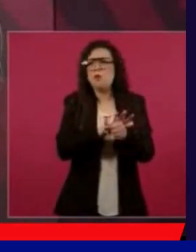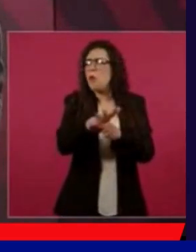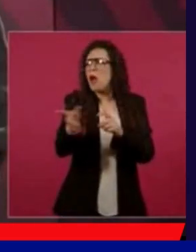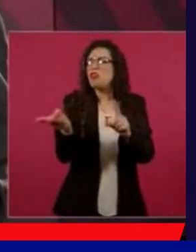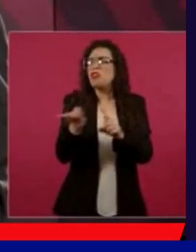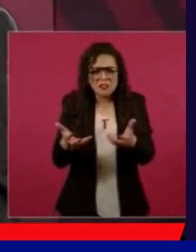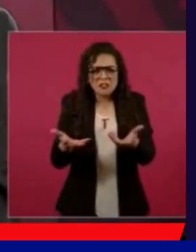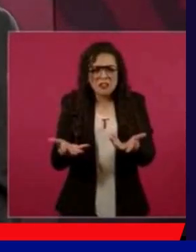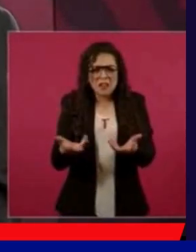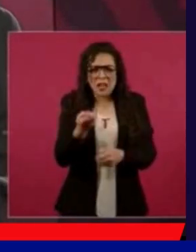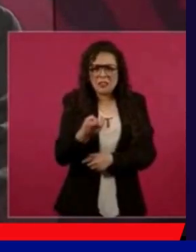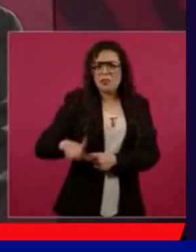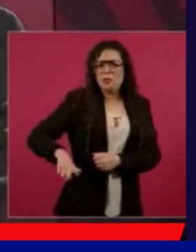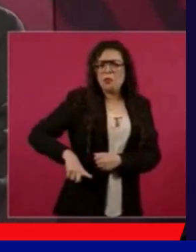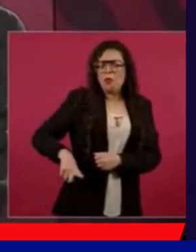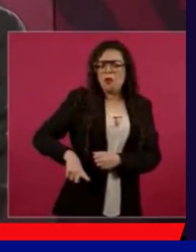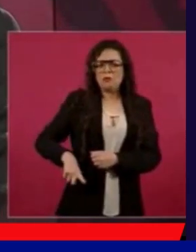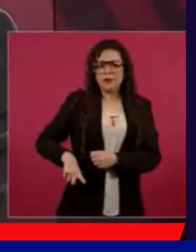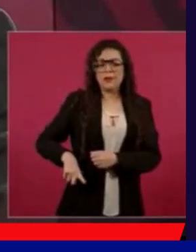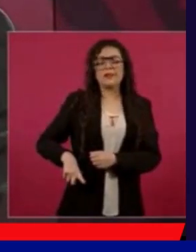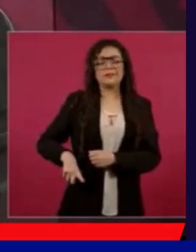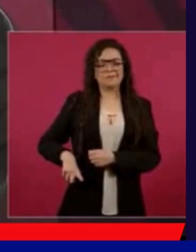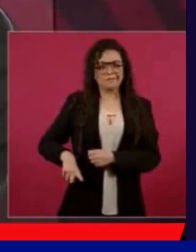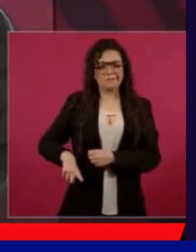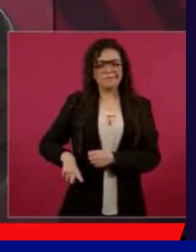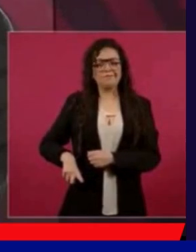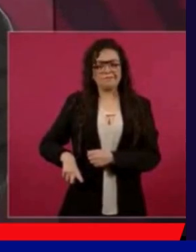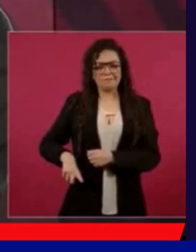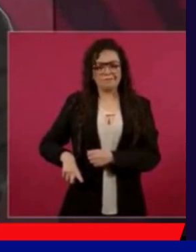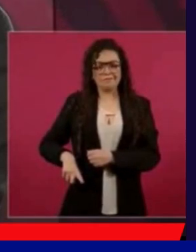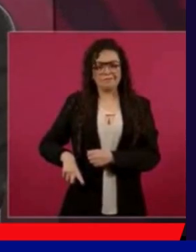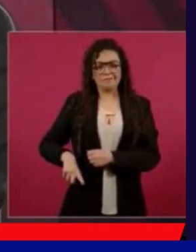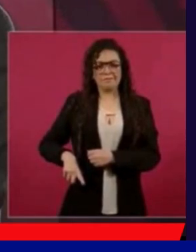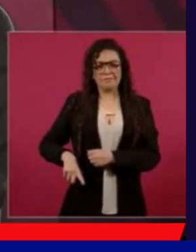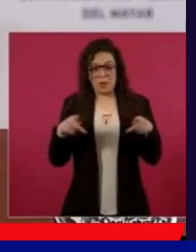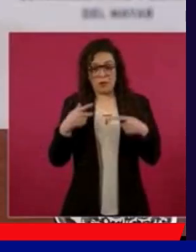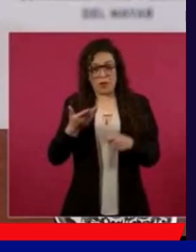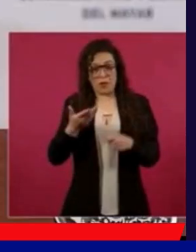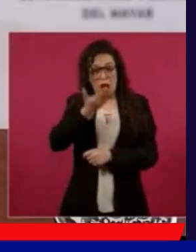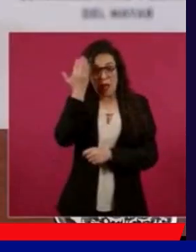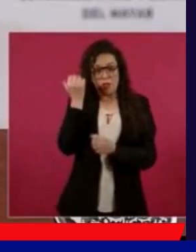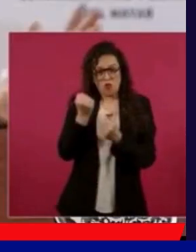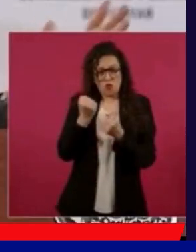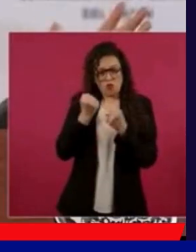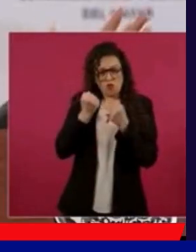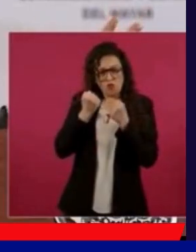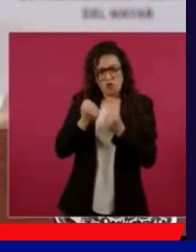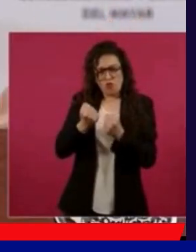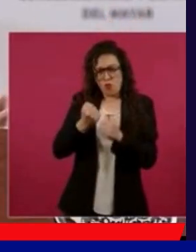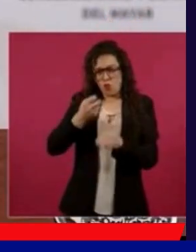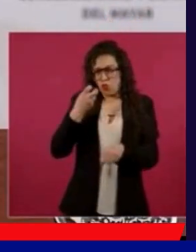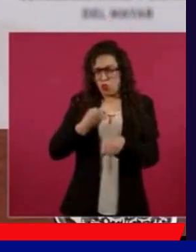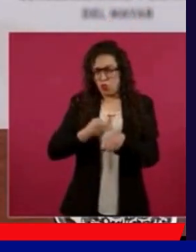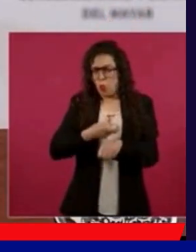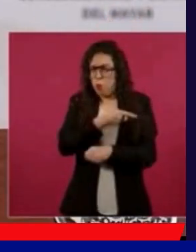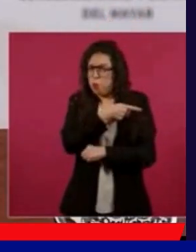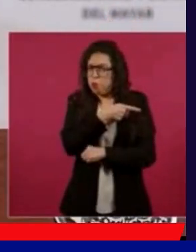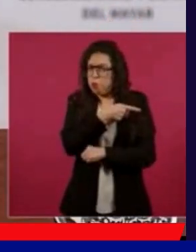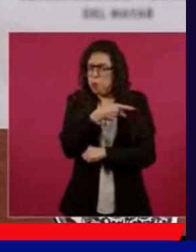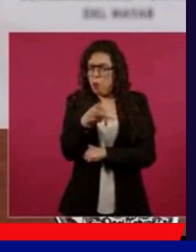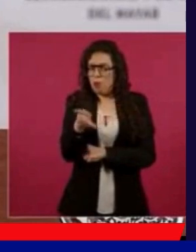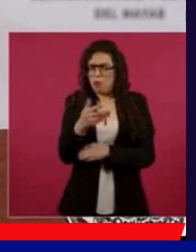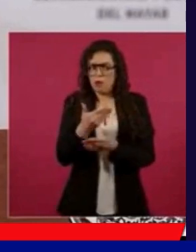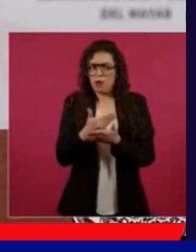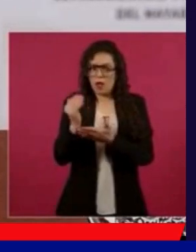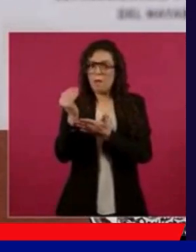ya cambió López Obrador destacó que se han producido reacomodos significativos y que los medios de comunicación tradicionales ya